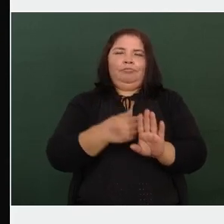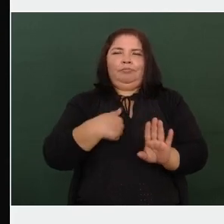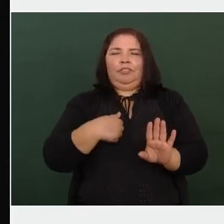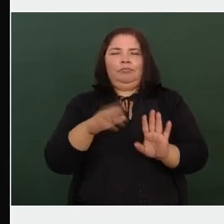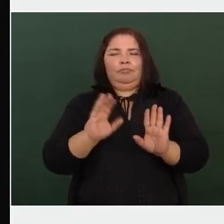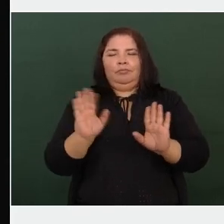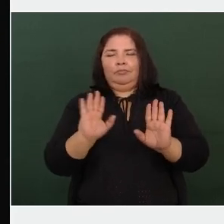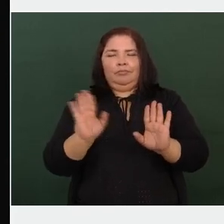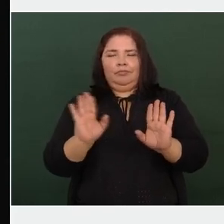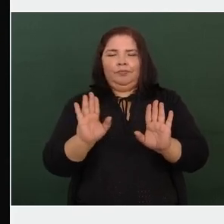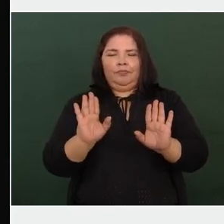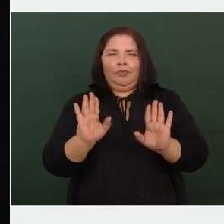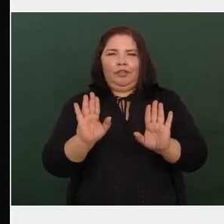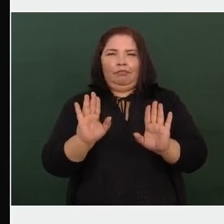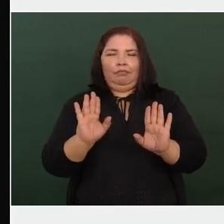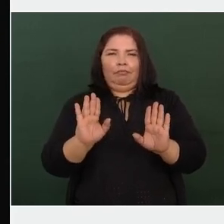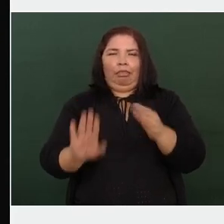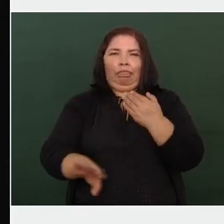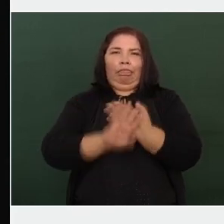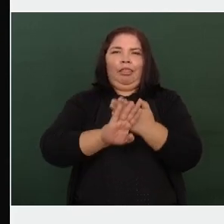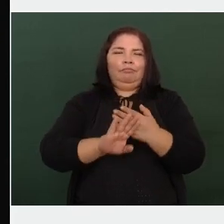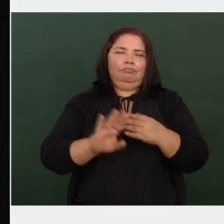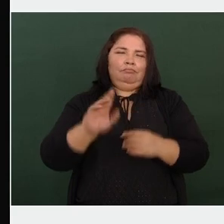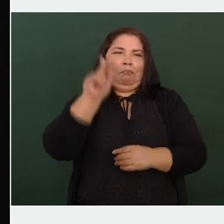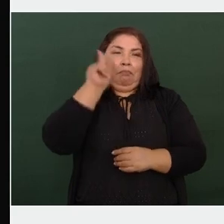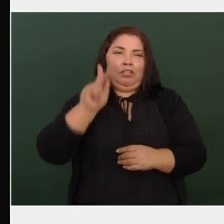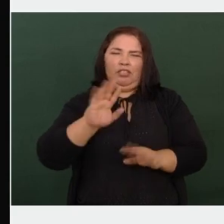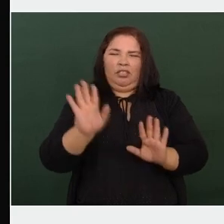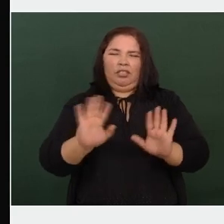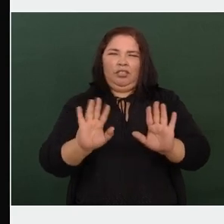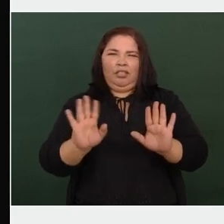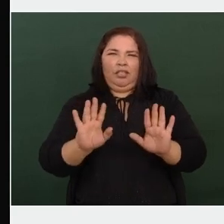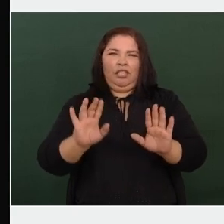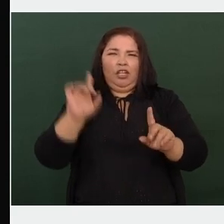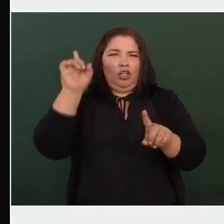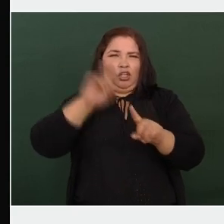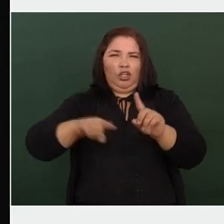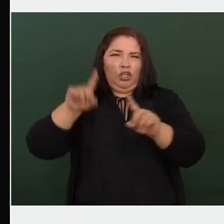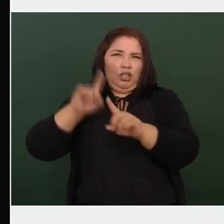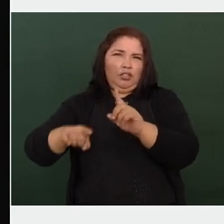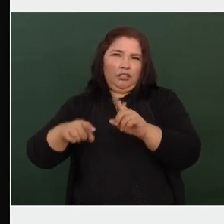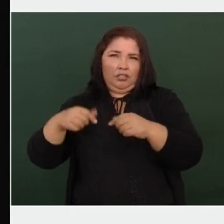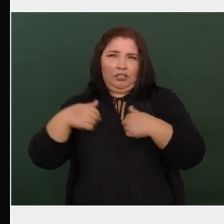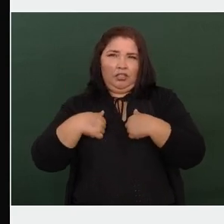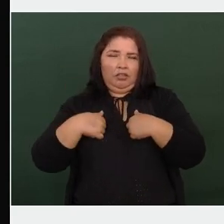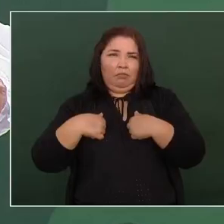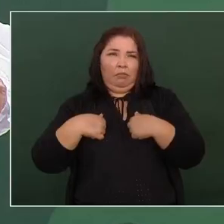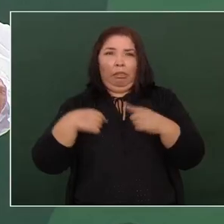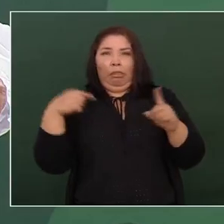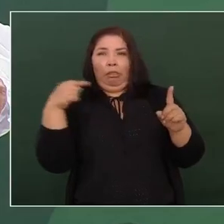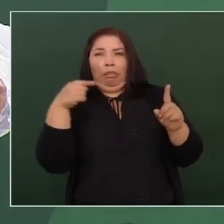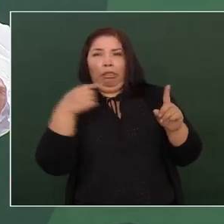¿sí? Nos va peor. No vayan a acusarme de que